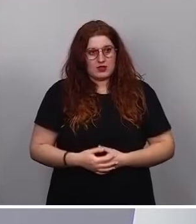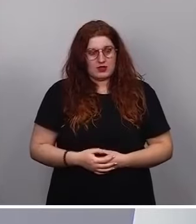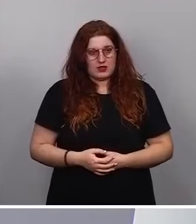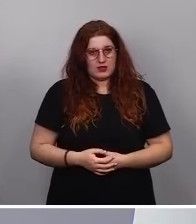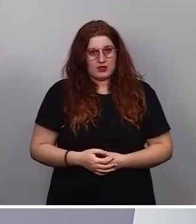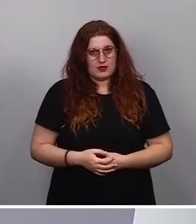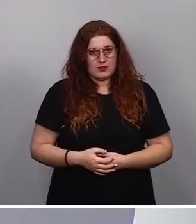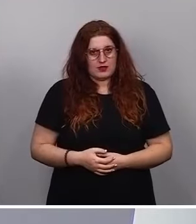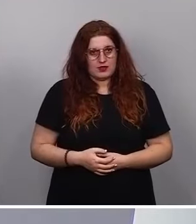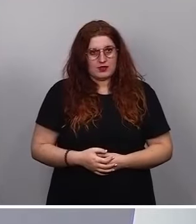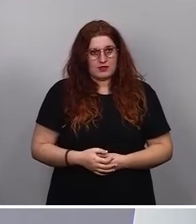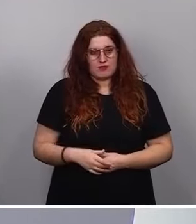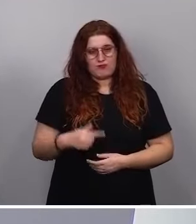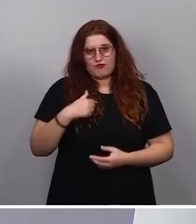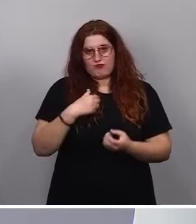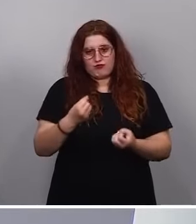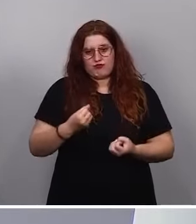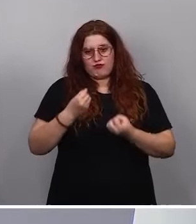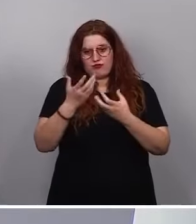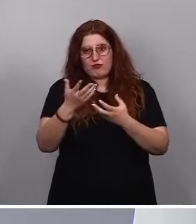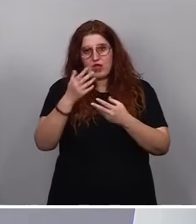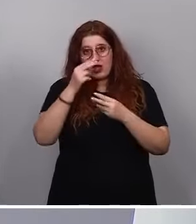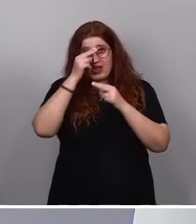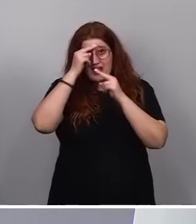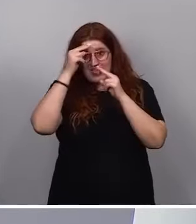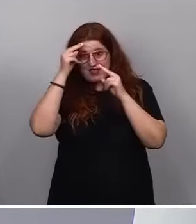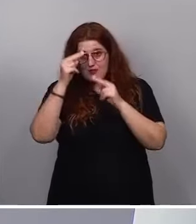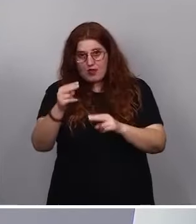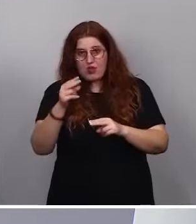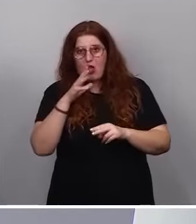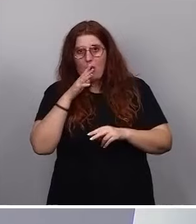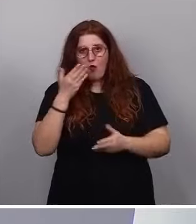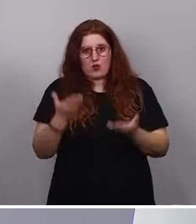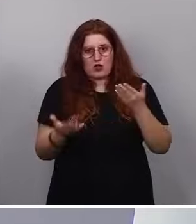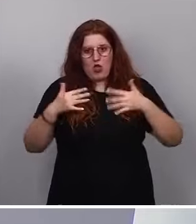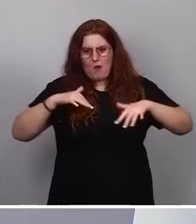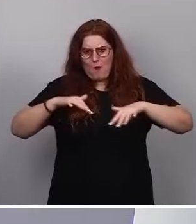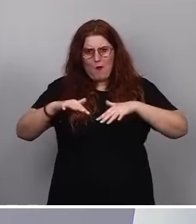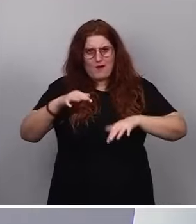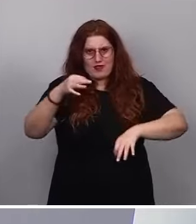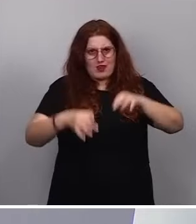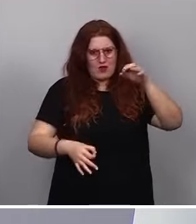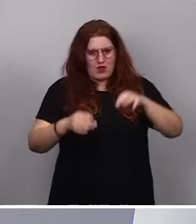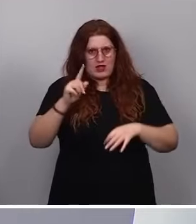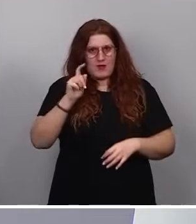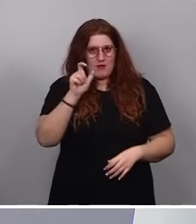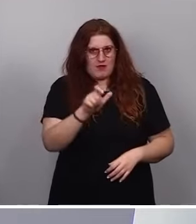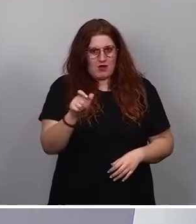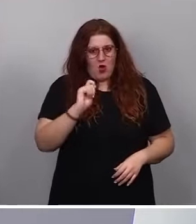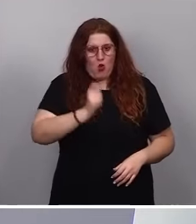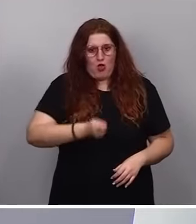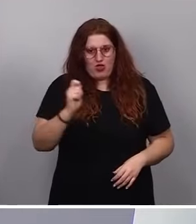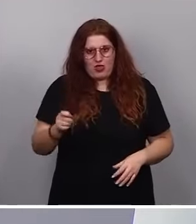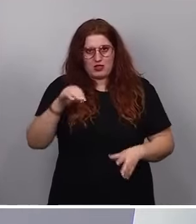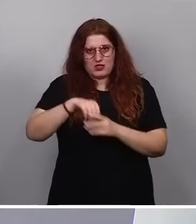Por supuesto que manifestamos nuestro total respeto a la labor de la justicia, de los jueces y tribunales en nuestro país. No he